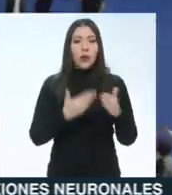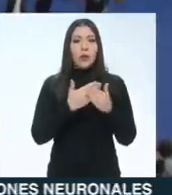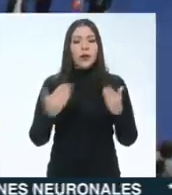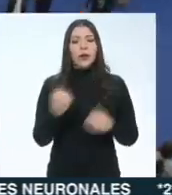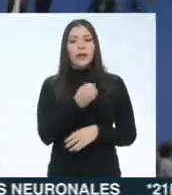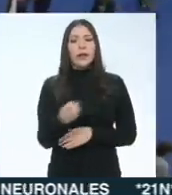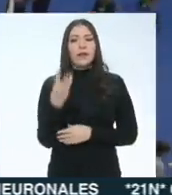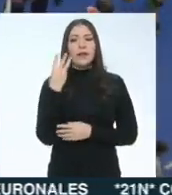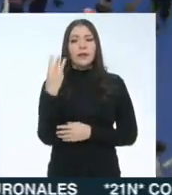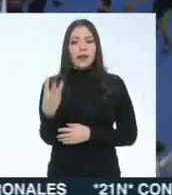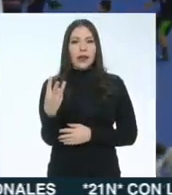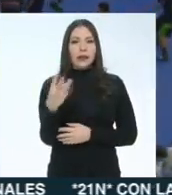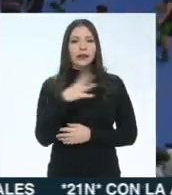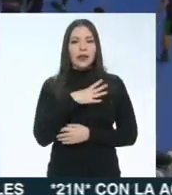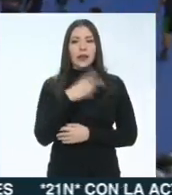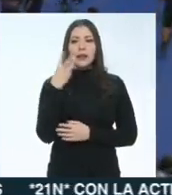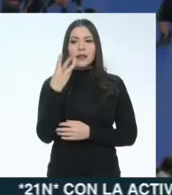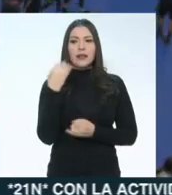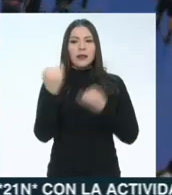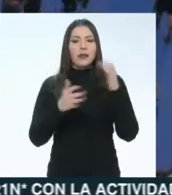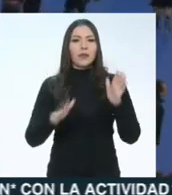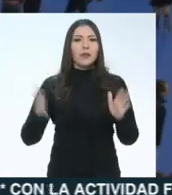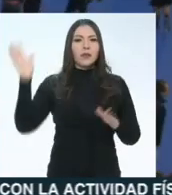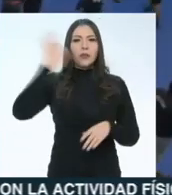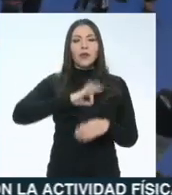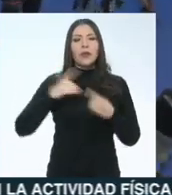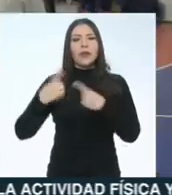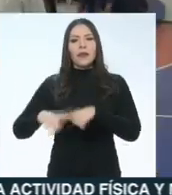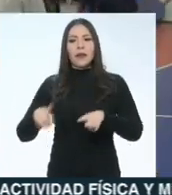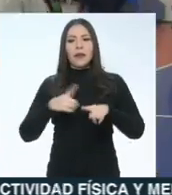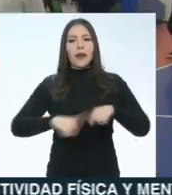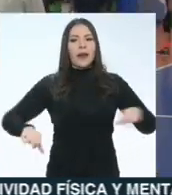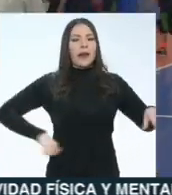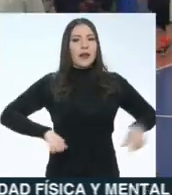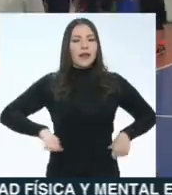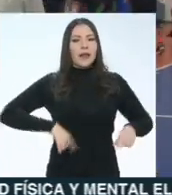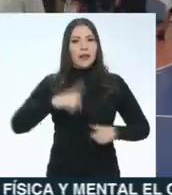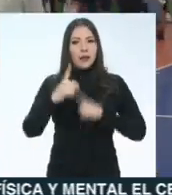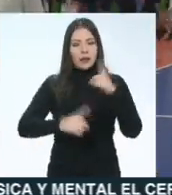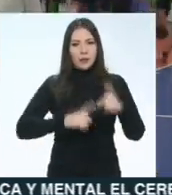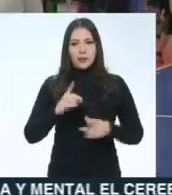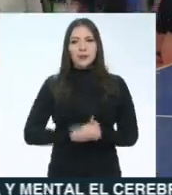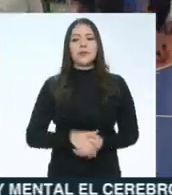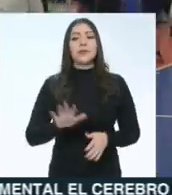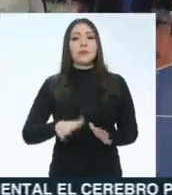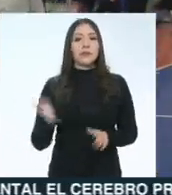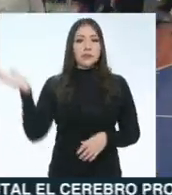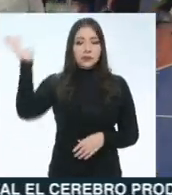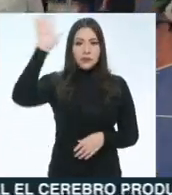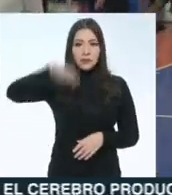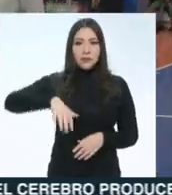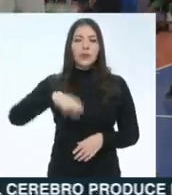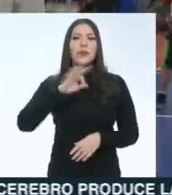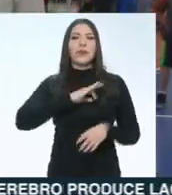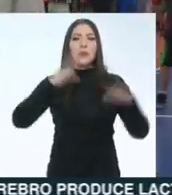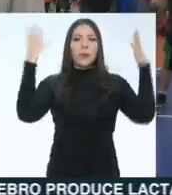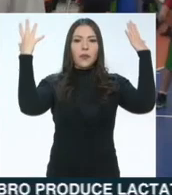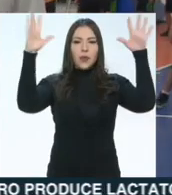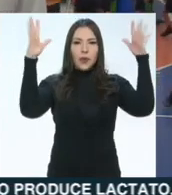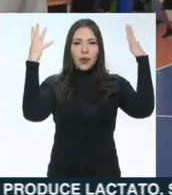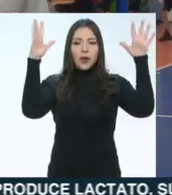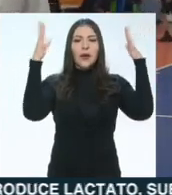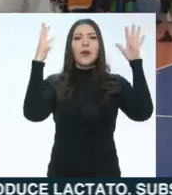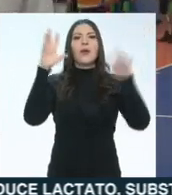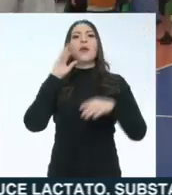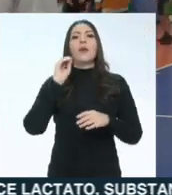canchas en las cuales se podrán llevar a cabo diversas actividades deportivas. Básquetbol, voleibol, bádminton, básquetbol en silla